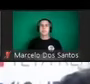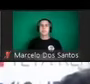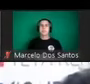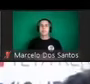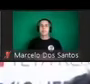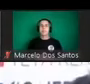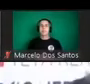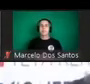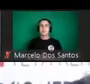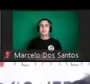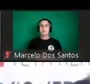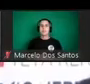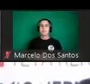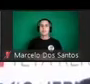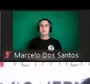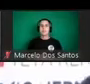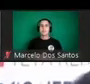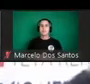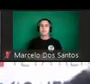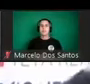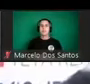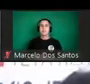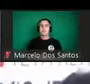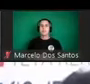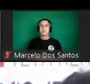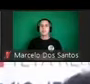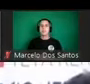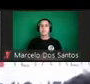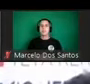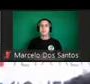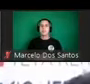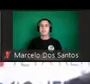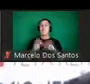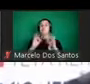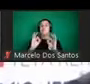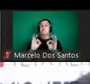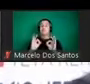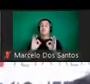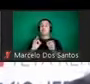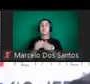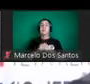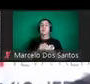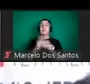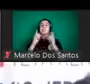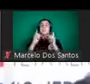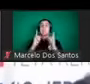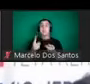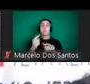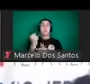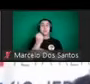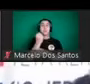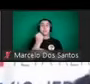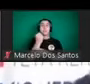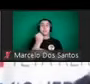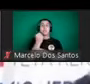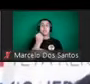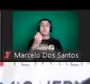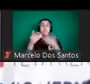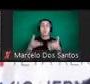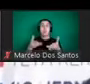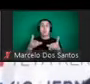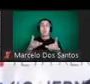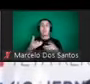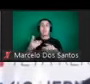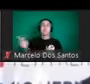Cristina Bogado. En un momento iba ahí afuera, con Oñeña, Peñota,